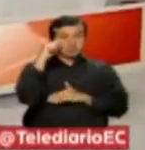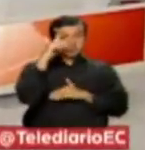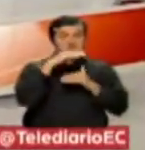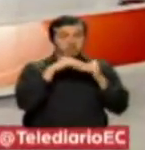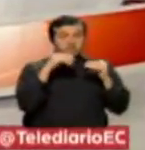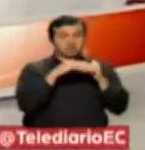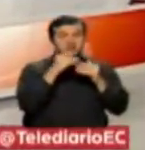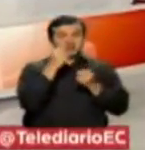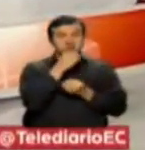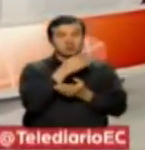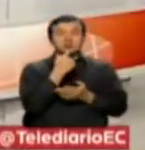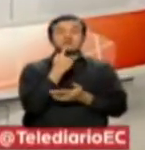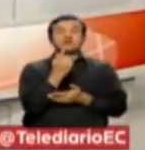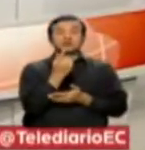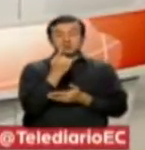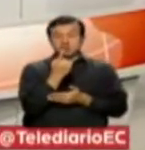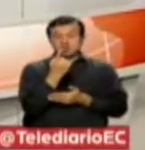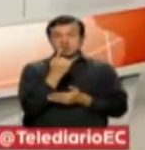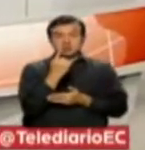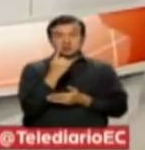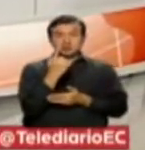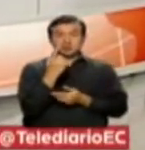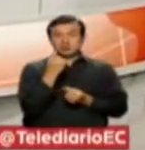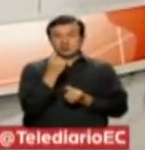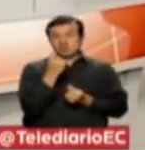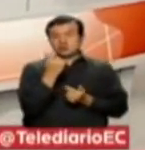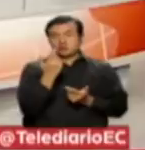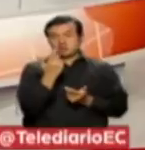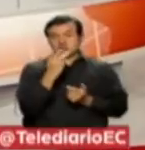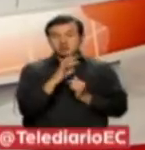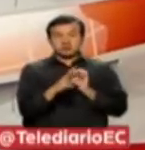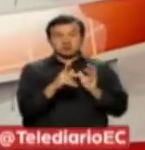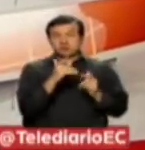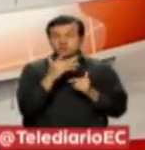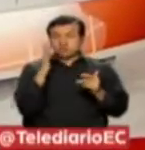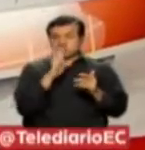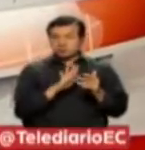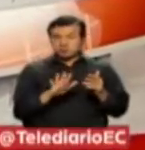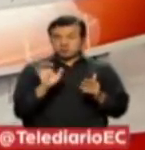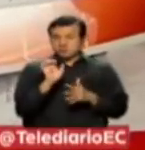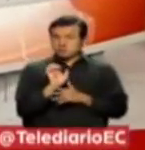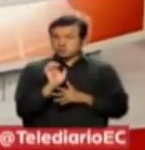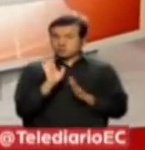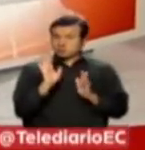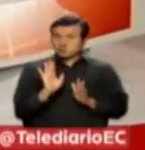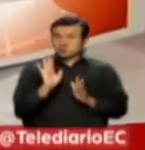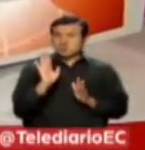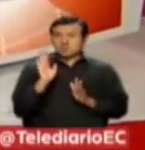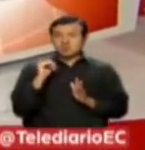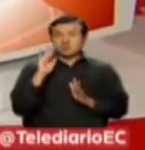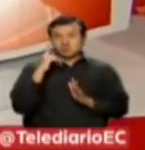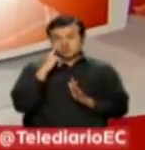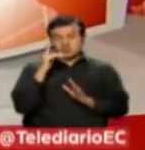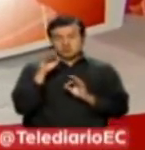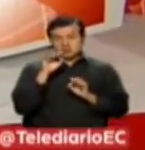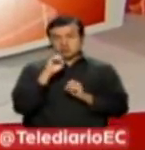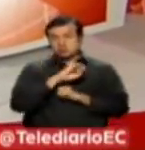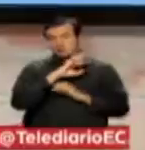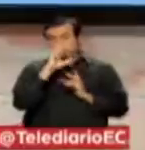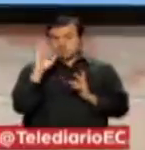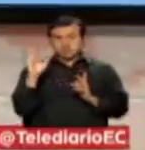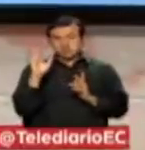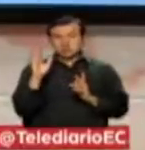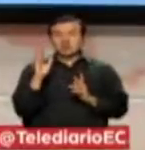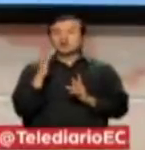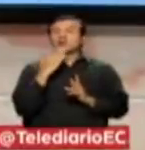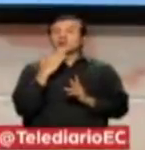que se ha venido diciendo que serían los montos de la corrupción en el país. Posiblemente ahí merece la pena una explicación, Eduardo, y es cómo